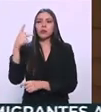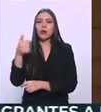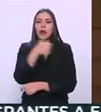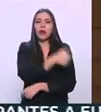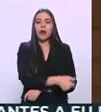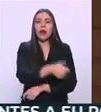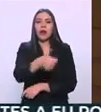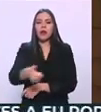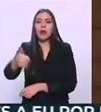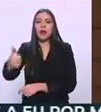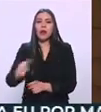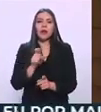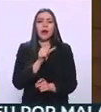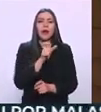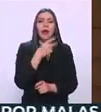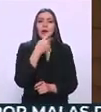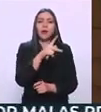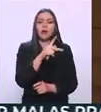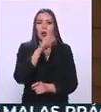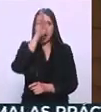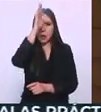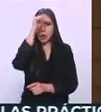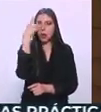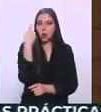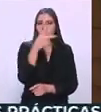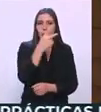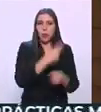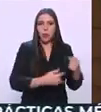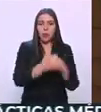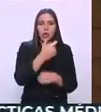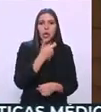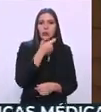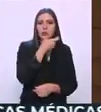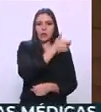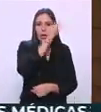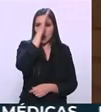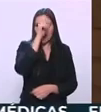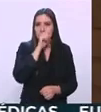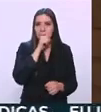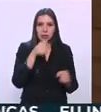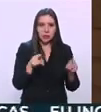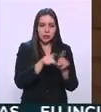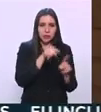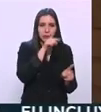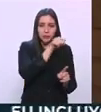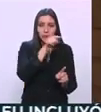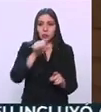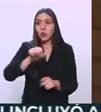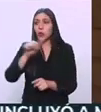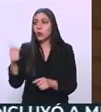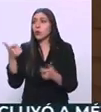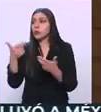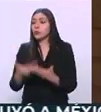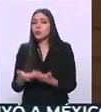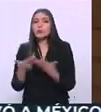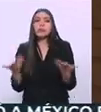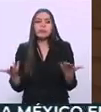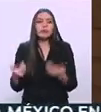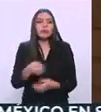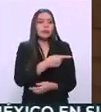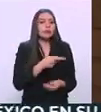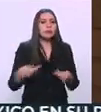todos aquellos que están comprometidos, y los disponibles, pues ahora sí, nos toca hacer planes